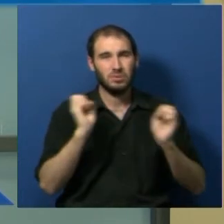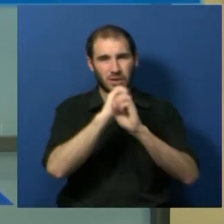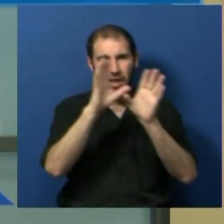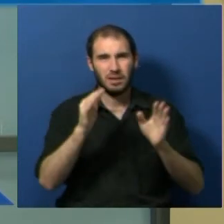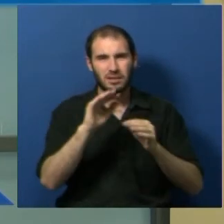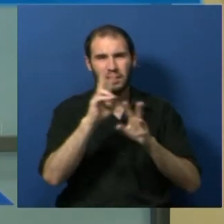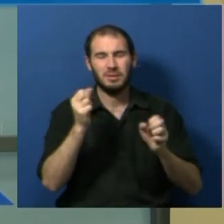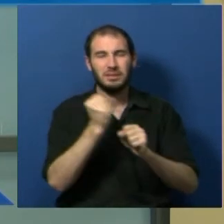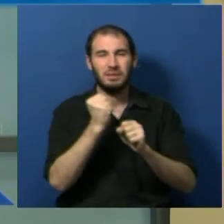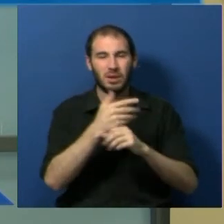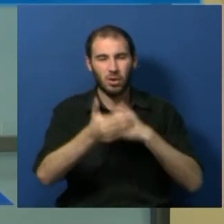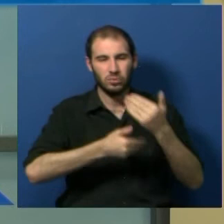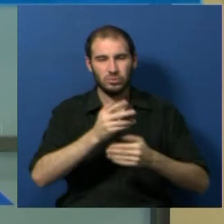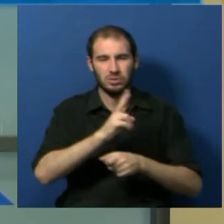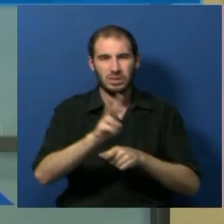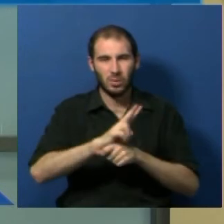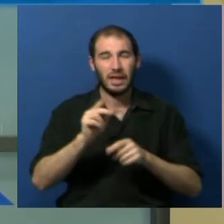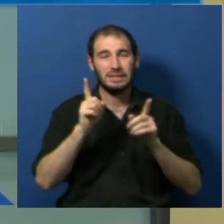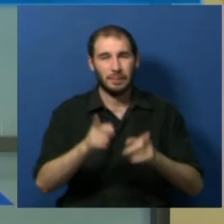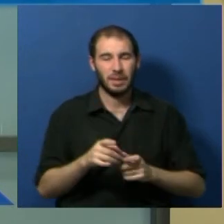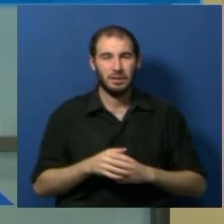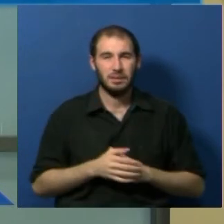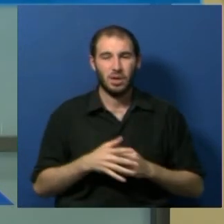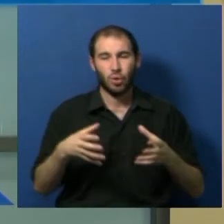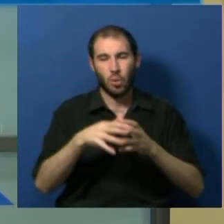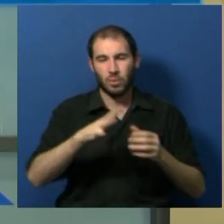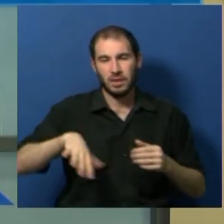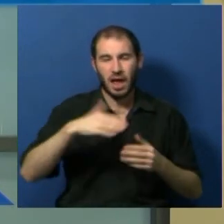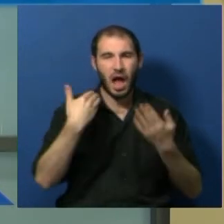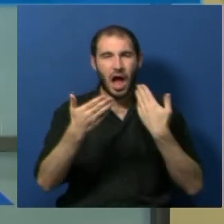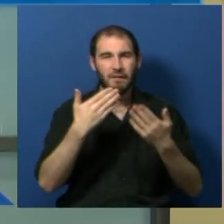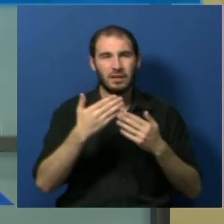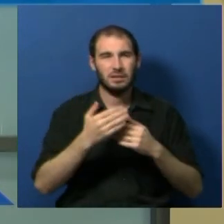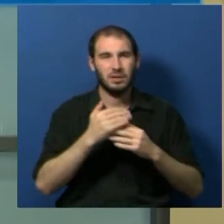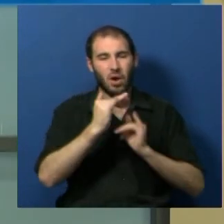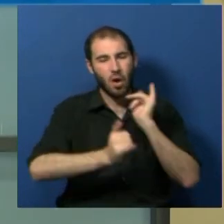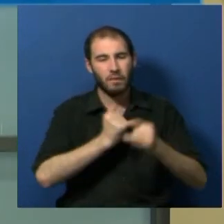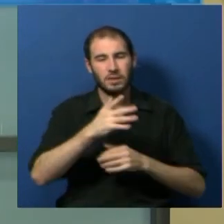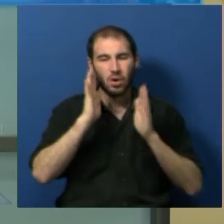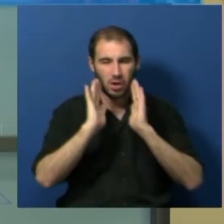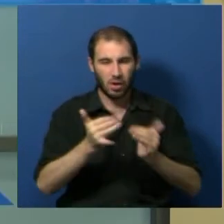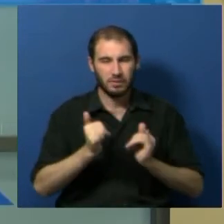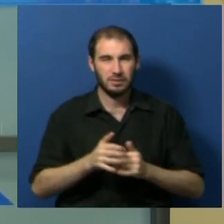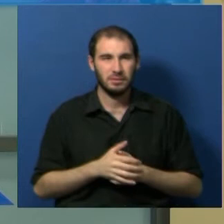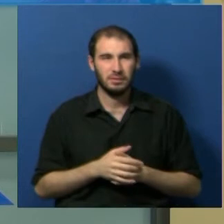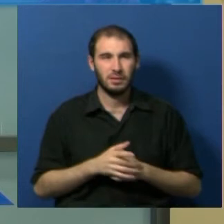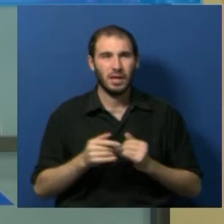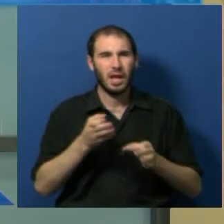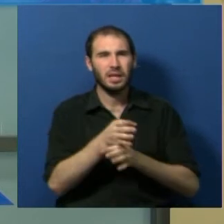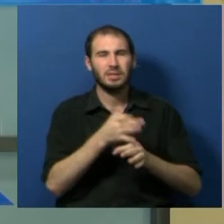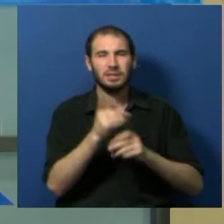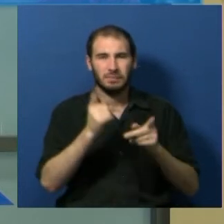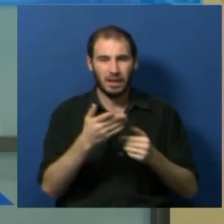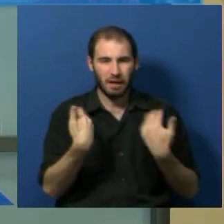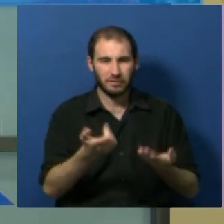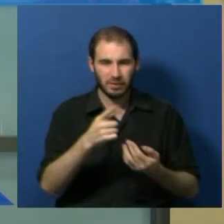respecto de trabajar en la construcción de seguridad también comunitaria y hablándole a los chicos y dándoles un consejo también a ellos